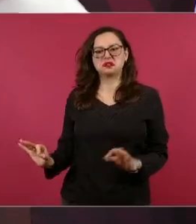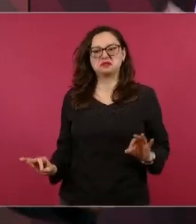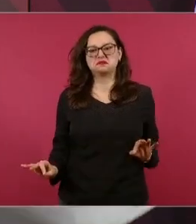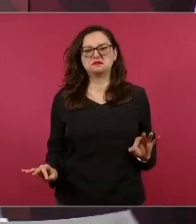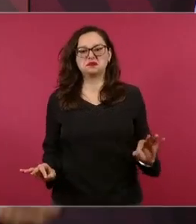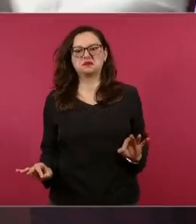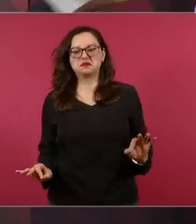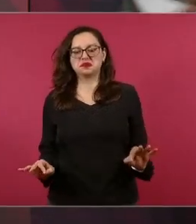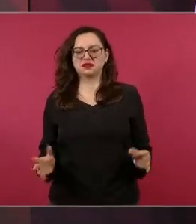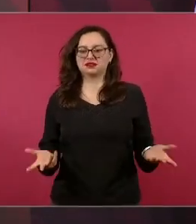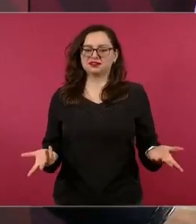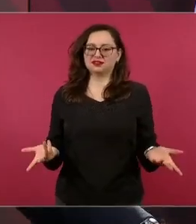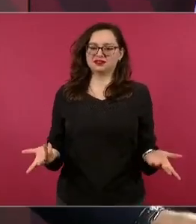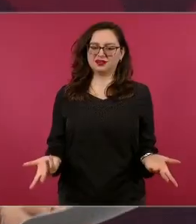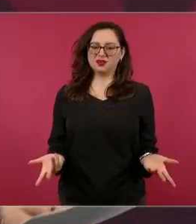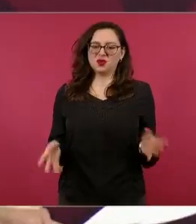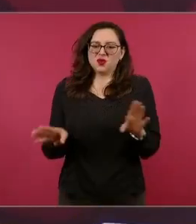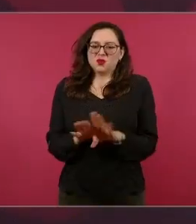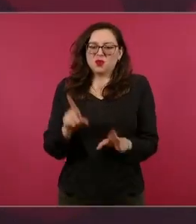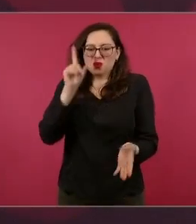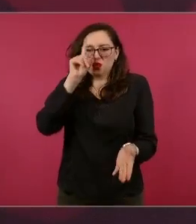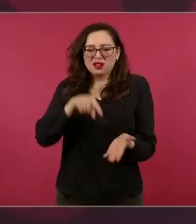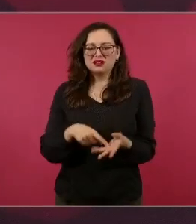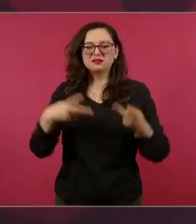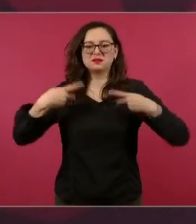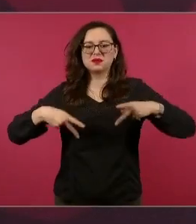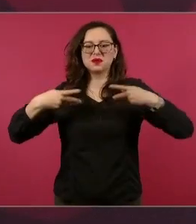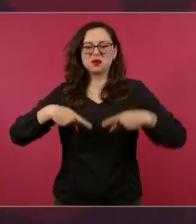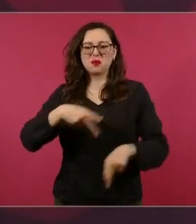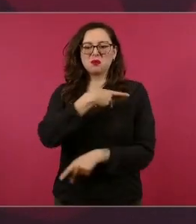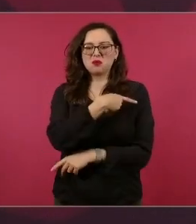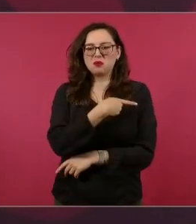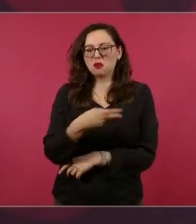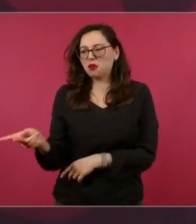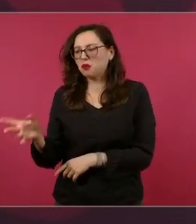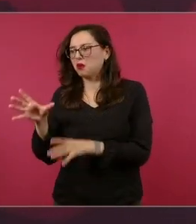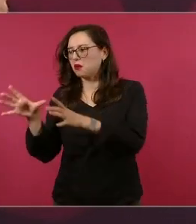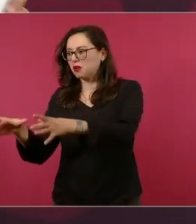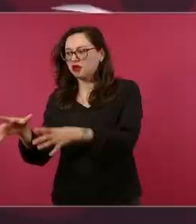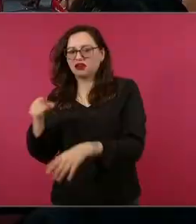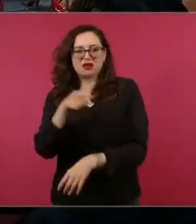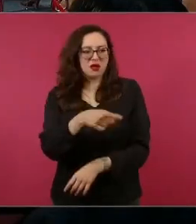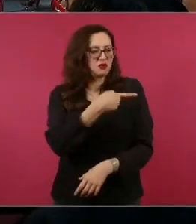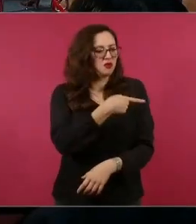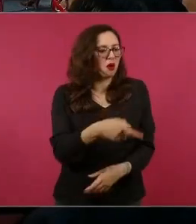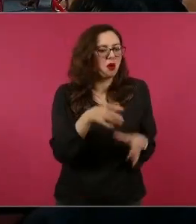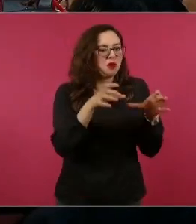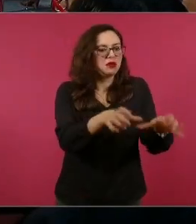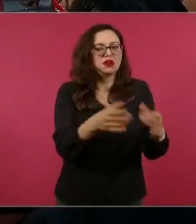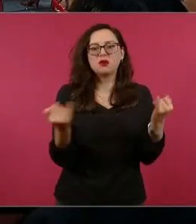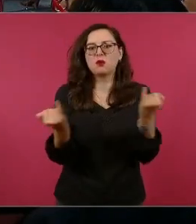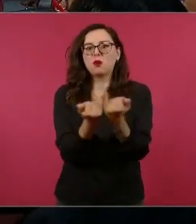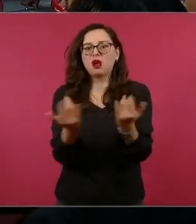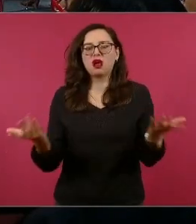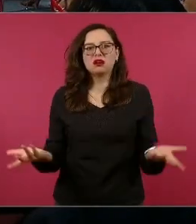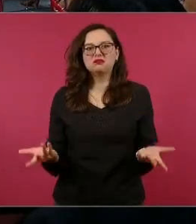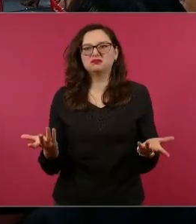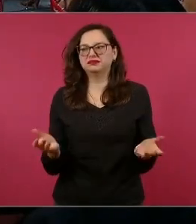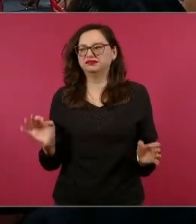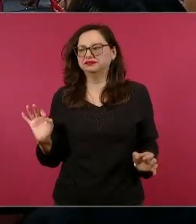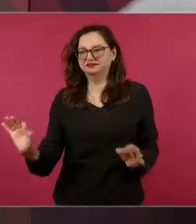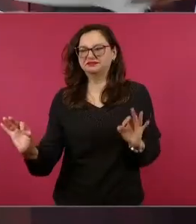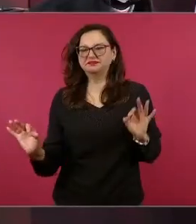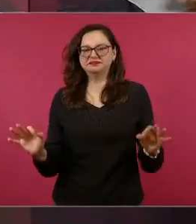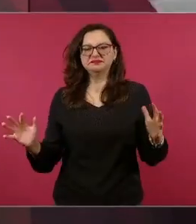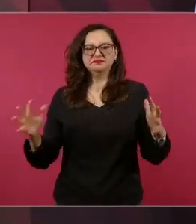entre los pobres, ¿cómo poner a pelear al pueblo con el pueblo?